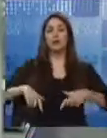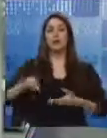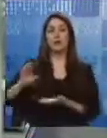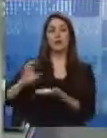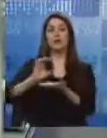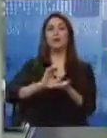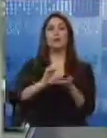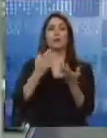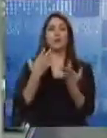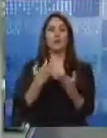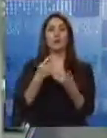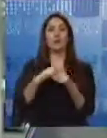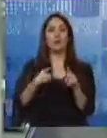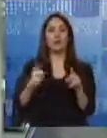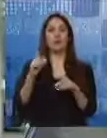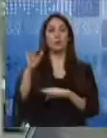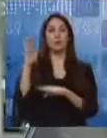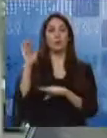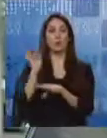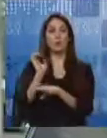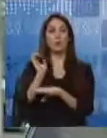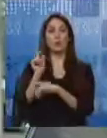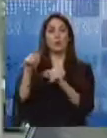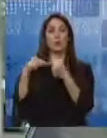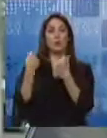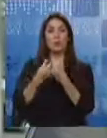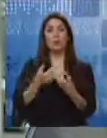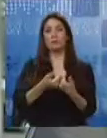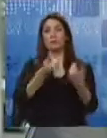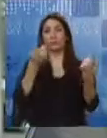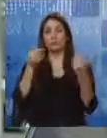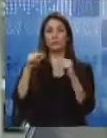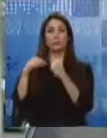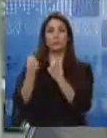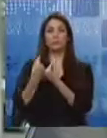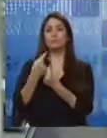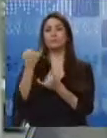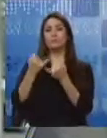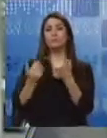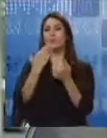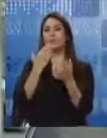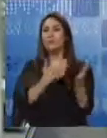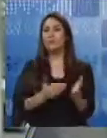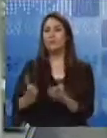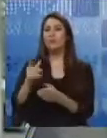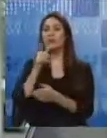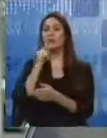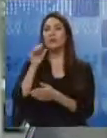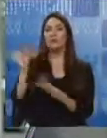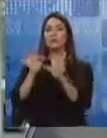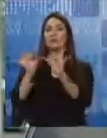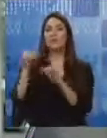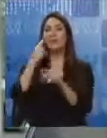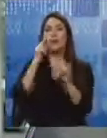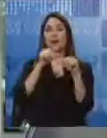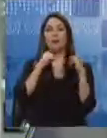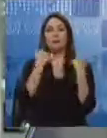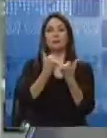tanto, en Compromiso Ecuador, colectivo que agrupa a partidos de oposición, se ultiman los mecanismos para designar postulantes a la